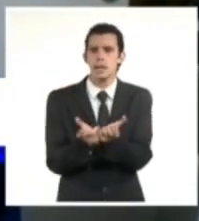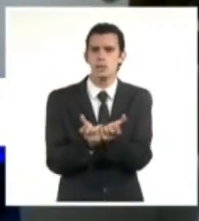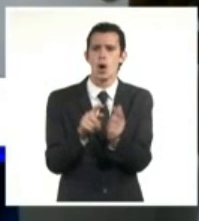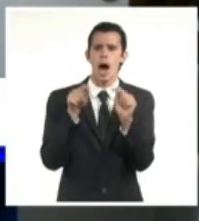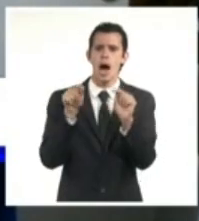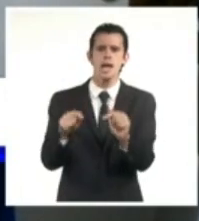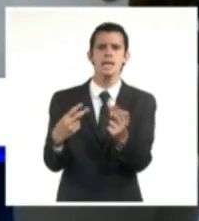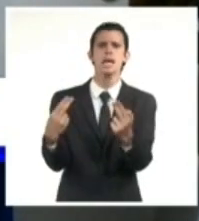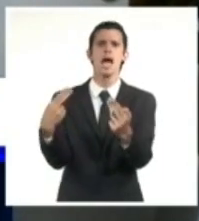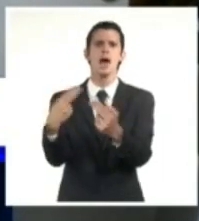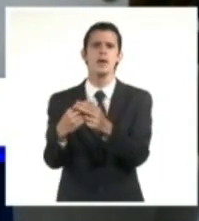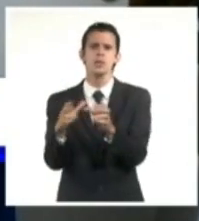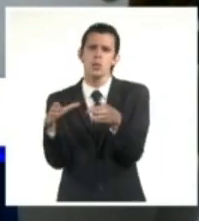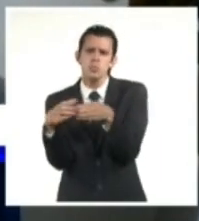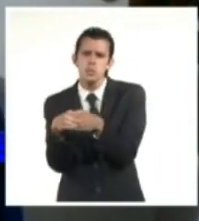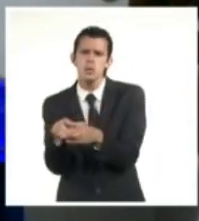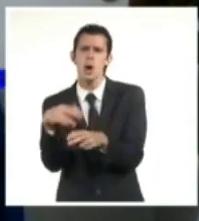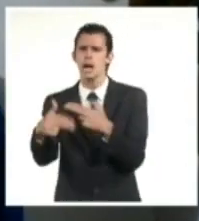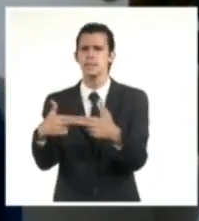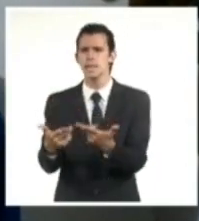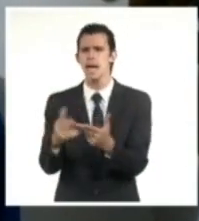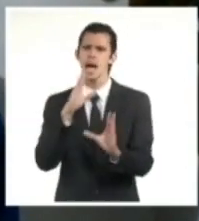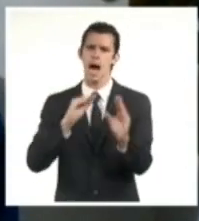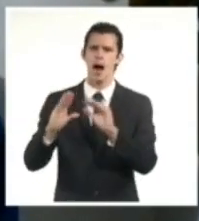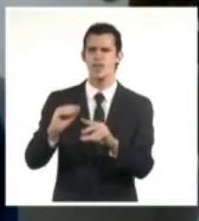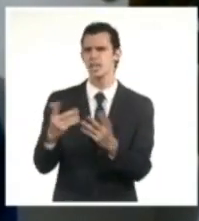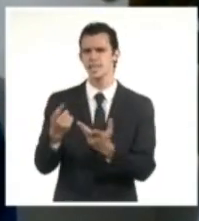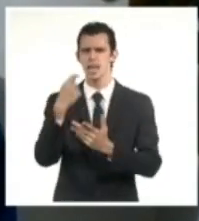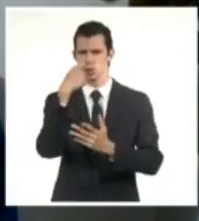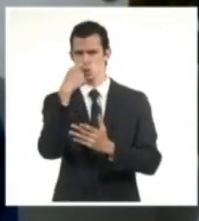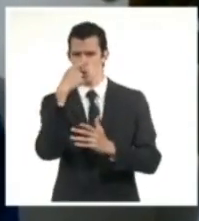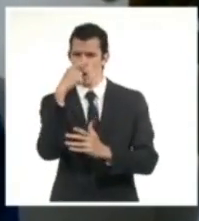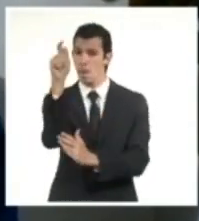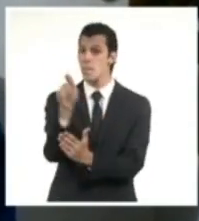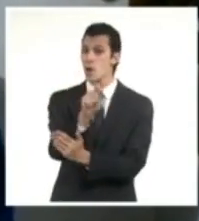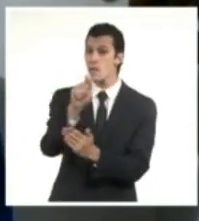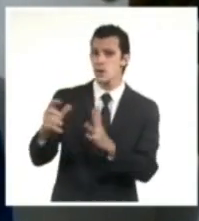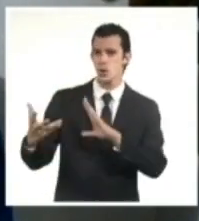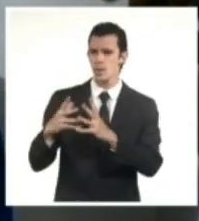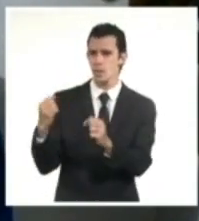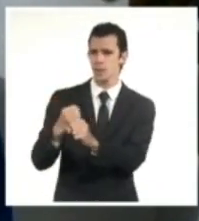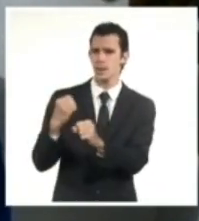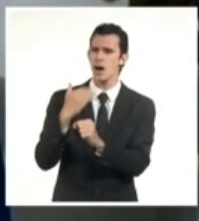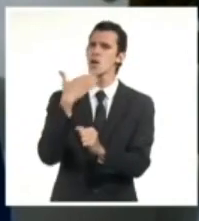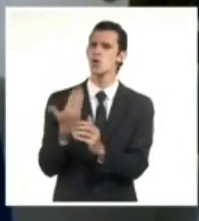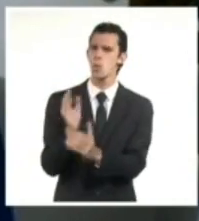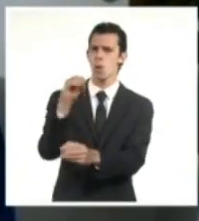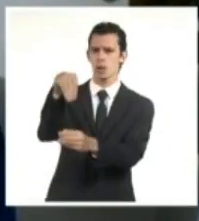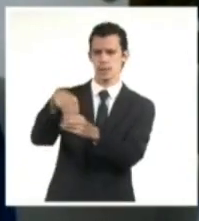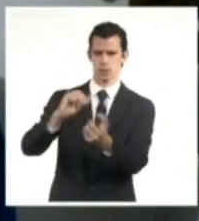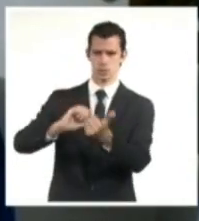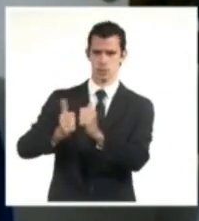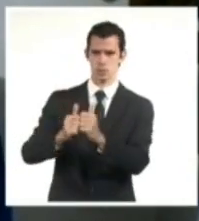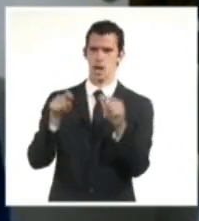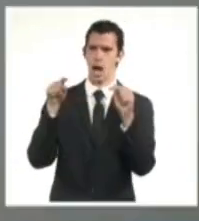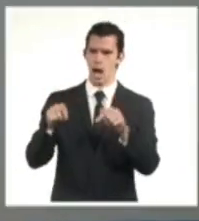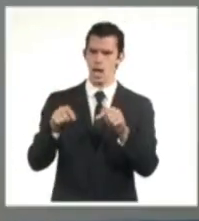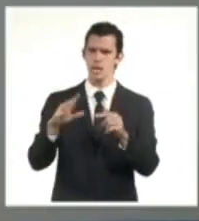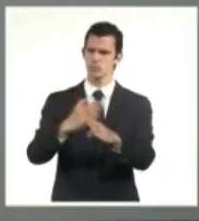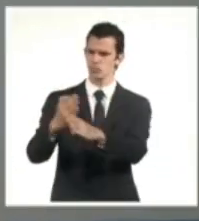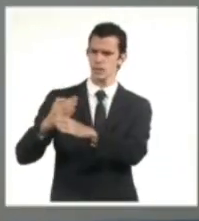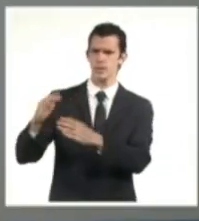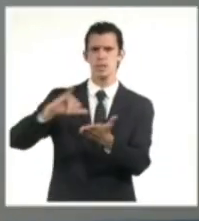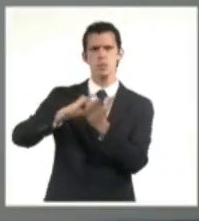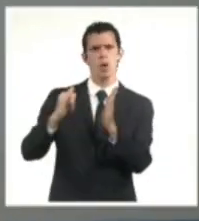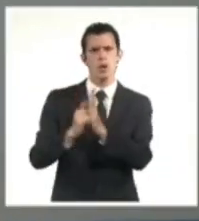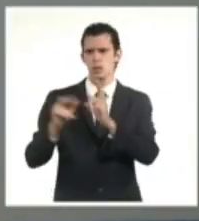donde pudimos presentar aproximadamente 10 trabajos de nuestra institución, donde se mostraron los principales resultados de proyectos de investigaciones.